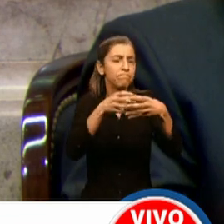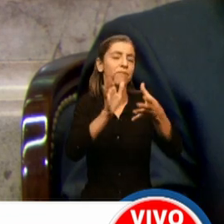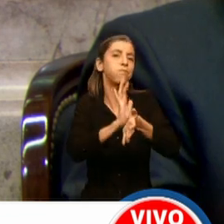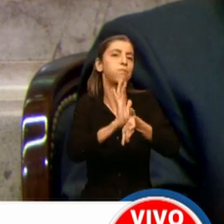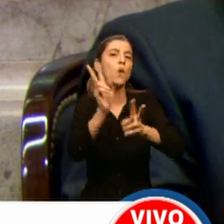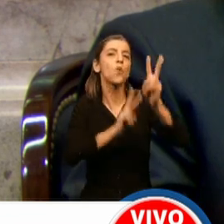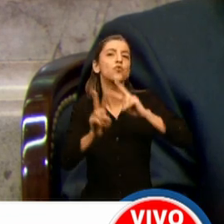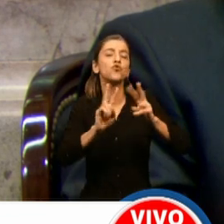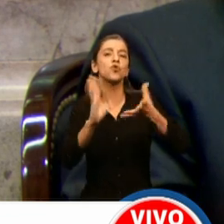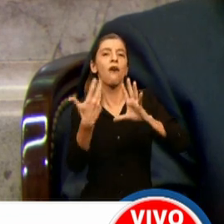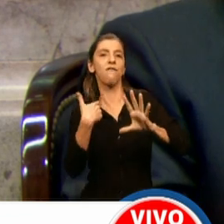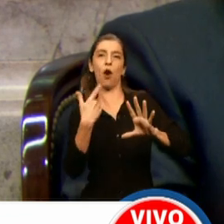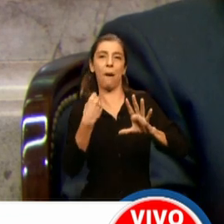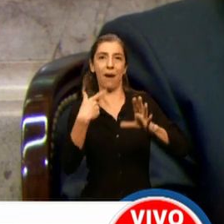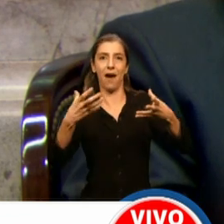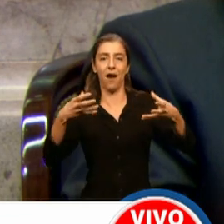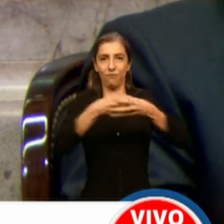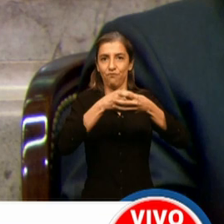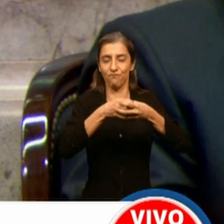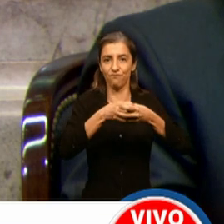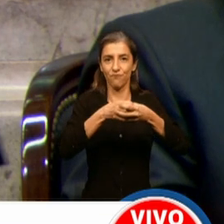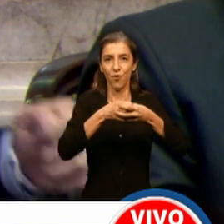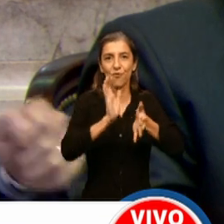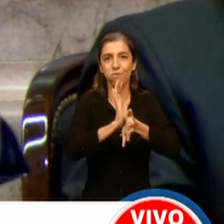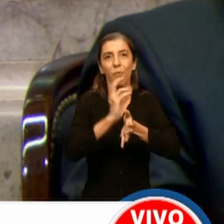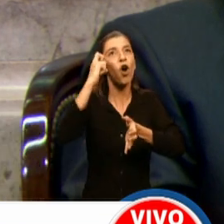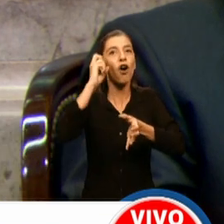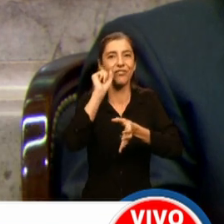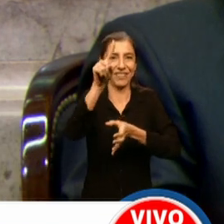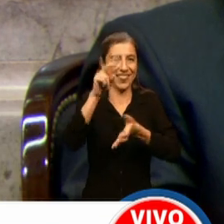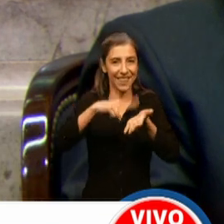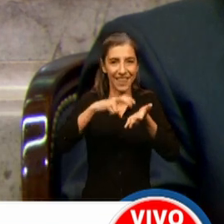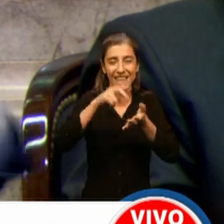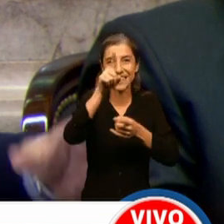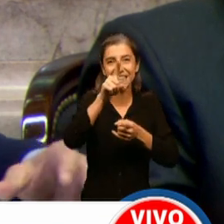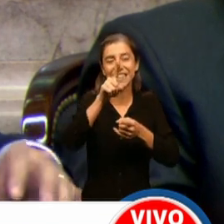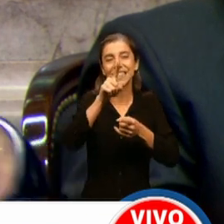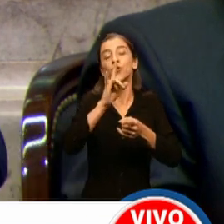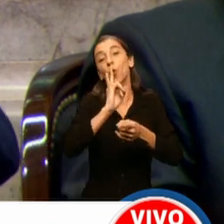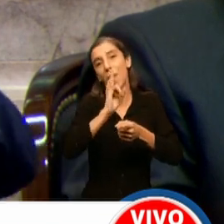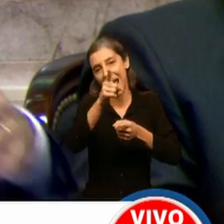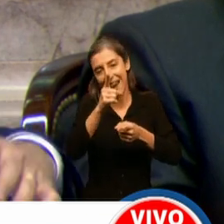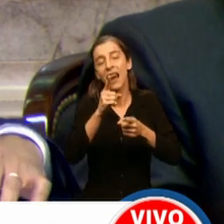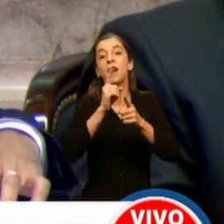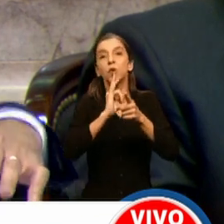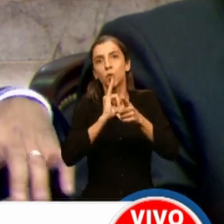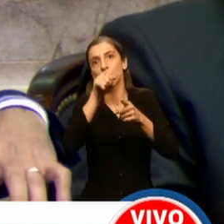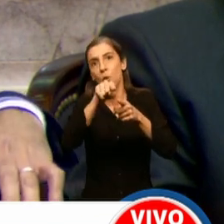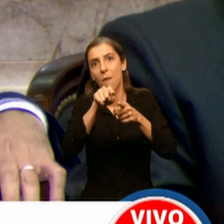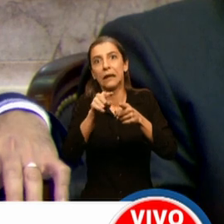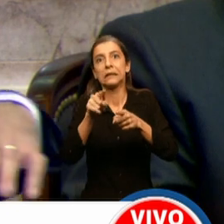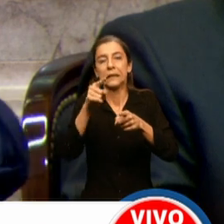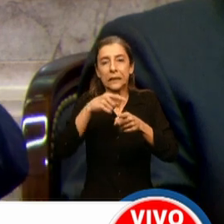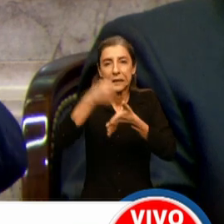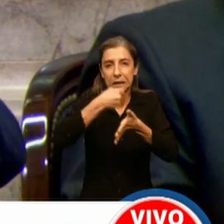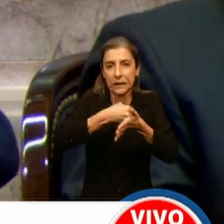general constituyente que se iba a realizar en tucumán que tenía todavía no estaba seguro había esfuerzos